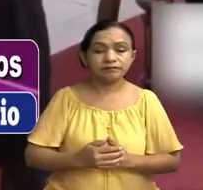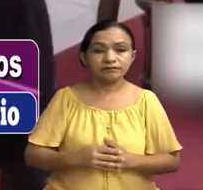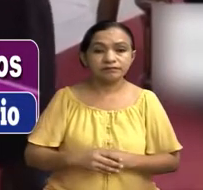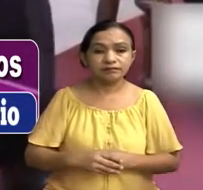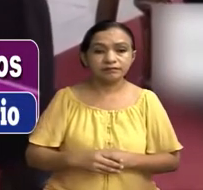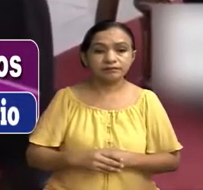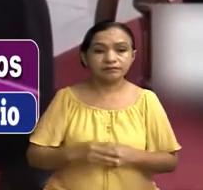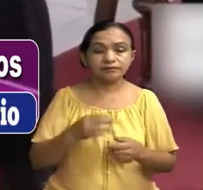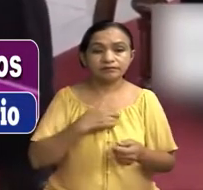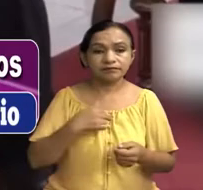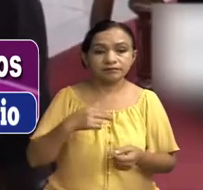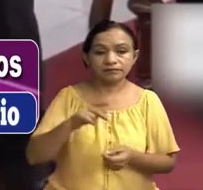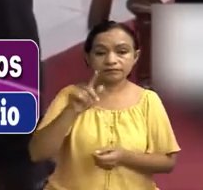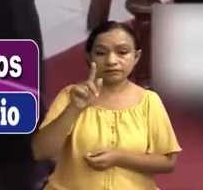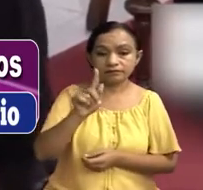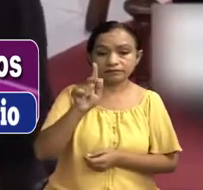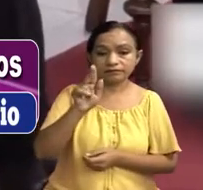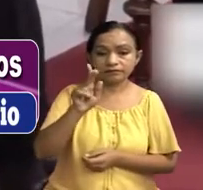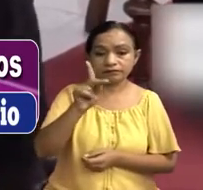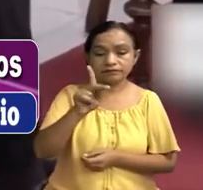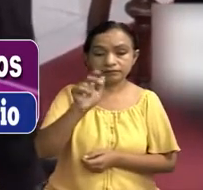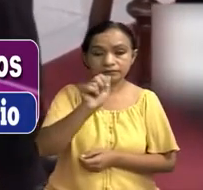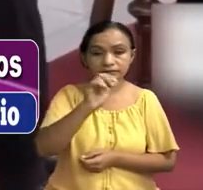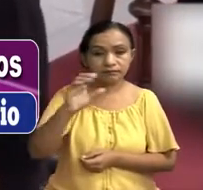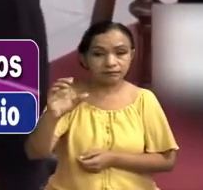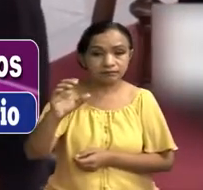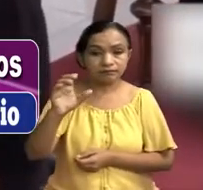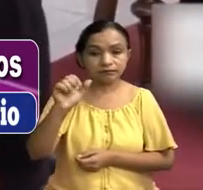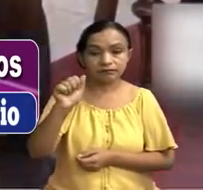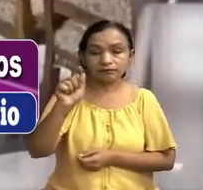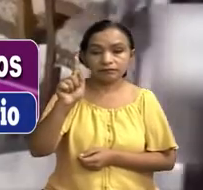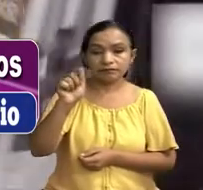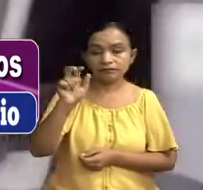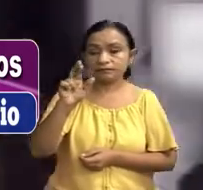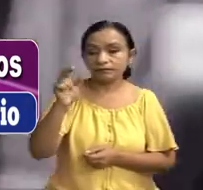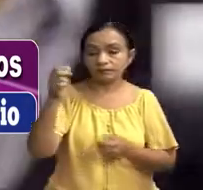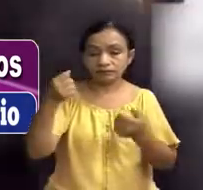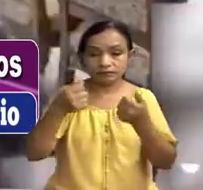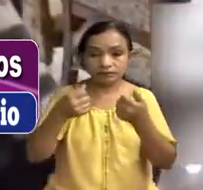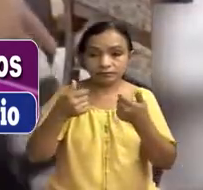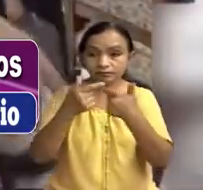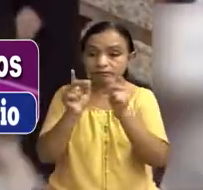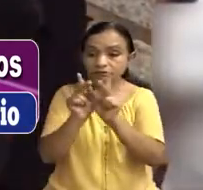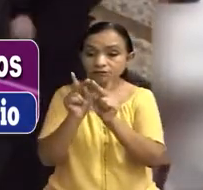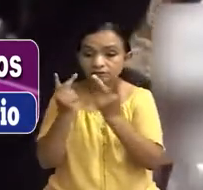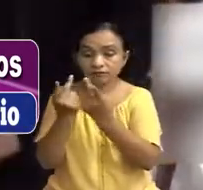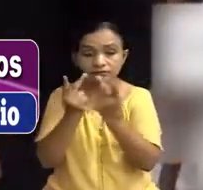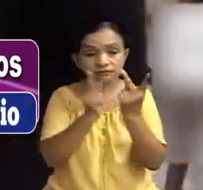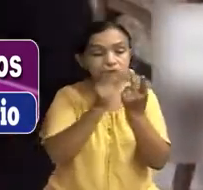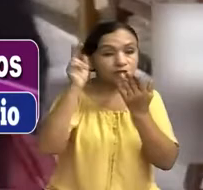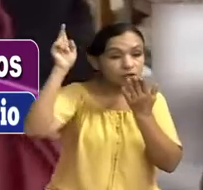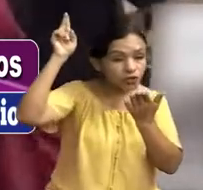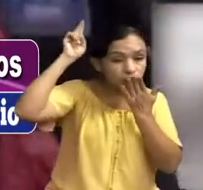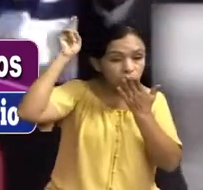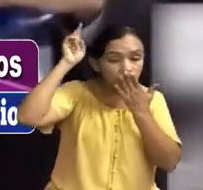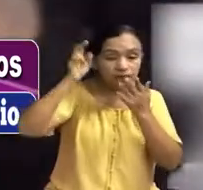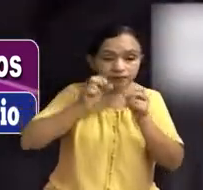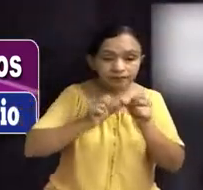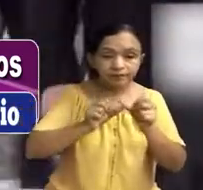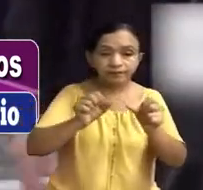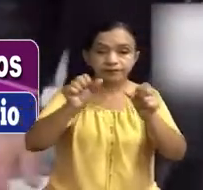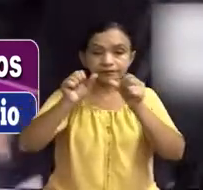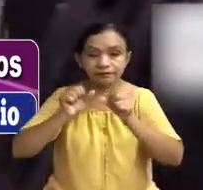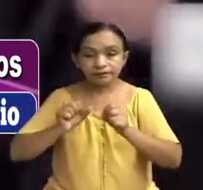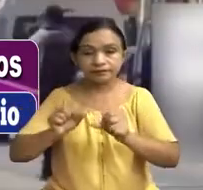de en este caso de Tupac Qatari. Sí, entonces la lucha de los pueblos originarios tiene una continuidad, ¿verdad? Nosotros somos mestizos. Así